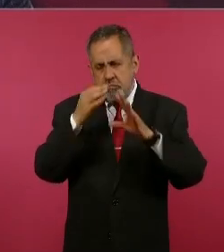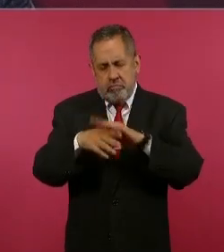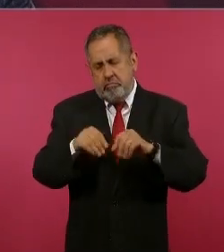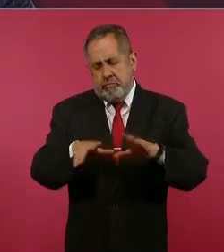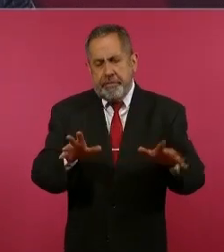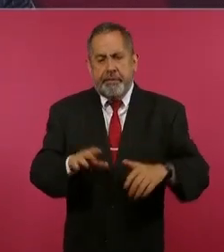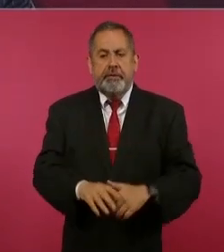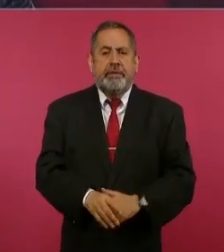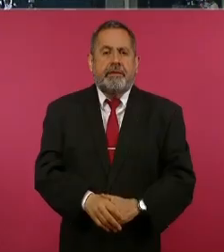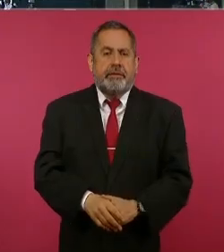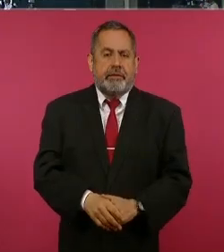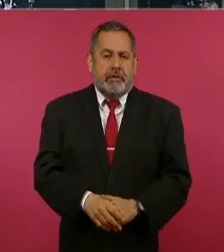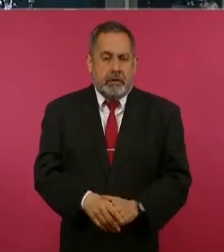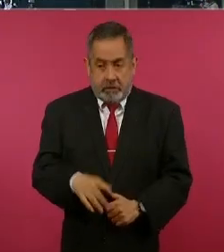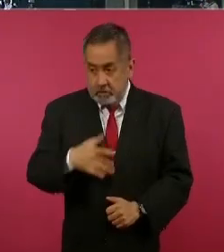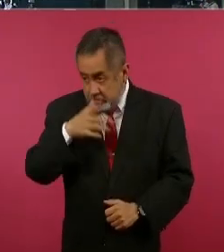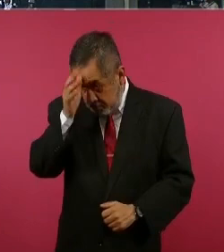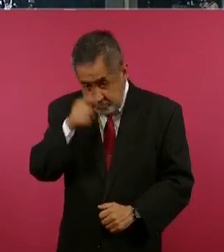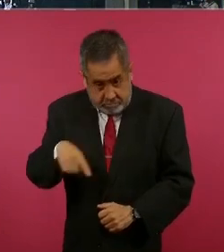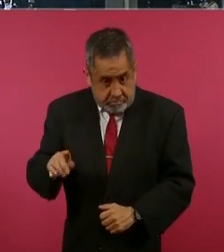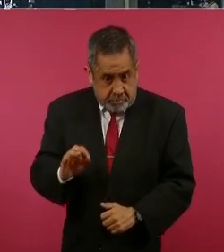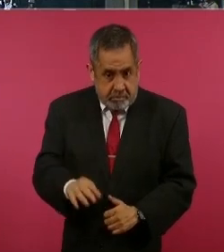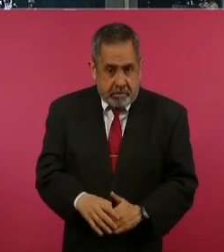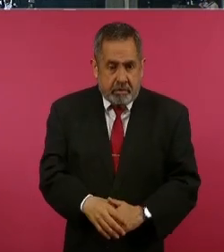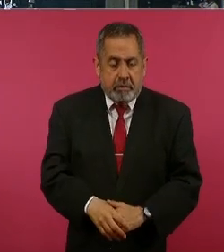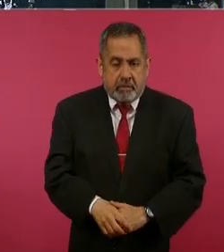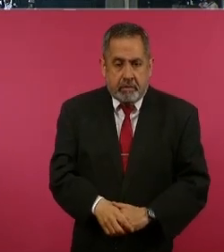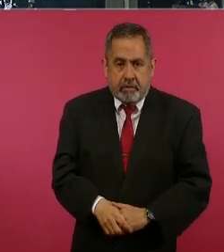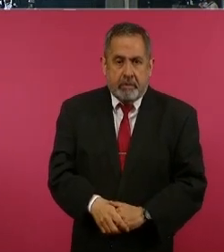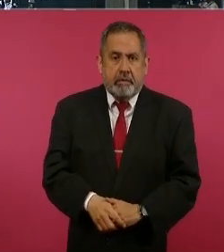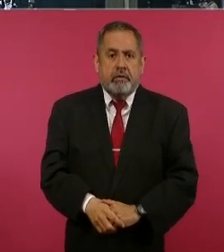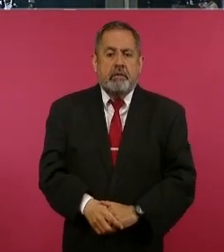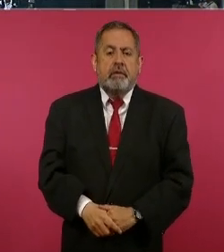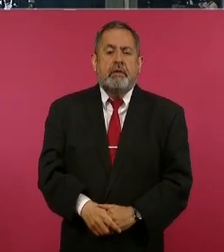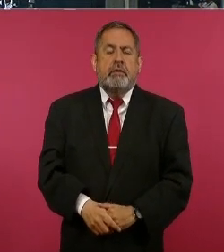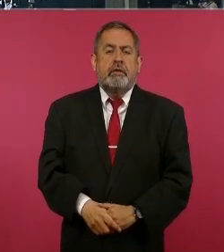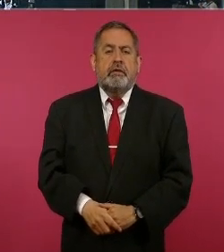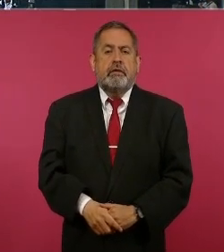caso, si les parece. ¿No ha habido algún acercamiento de